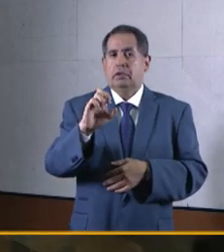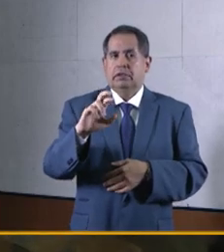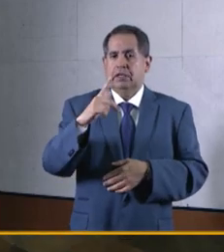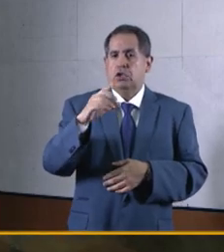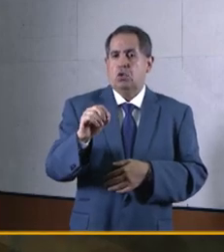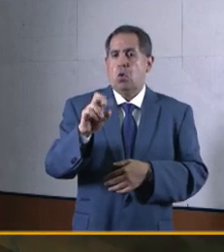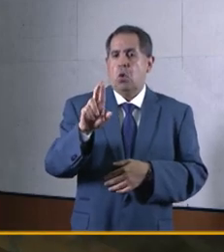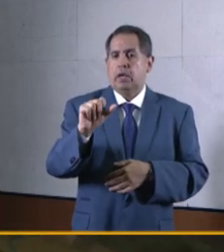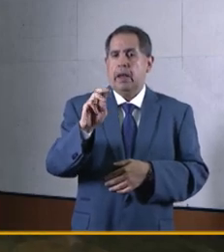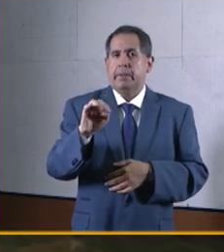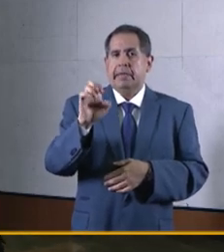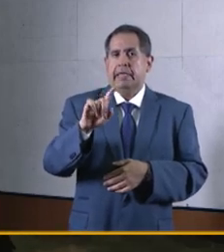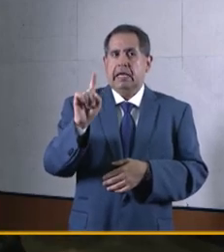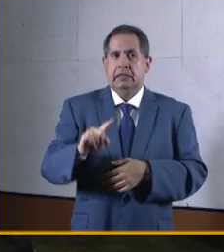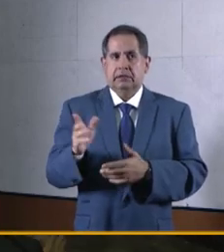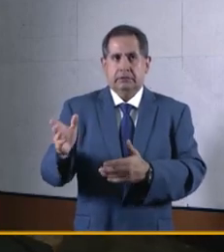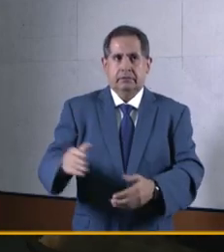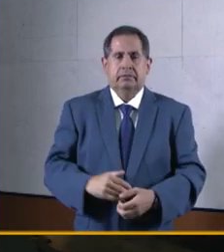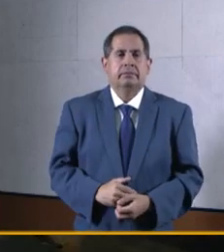ramírez